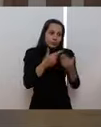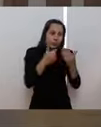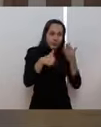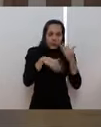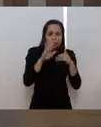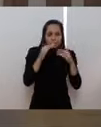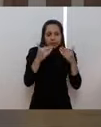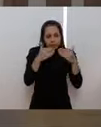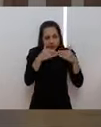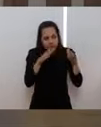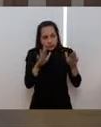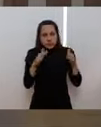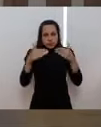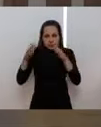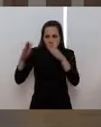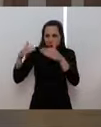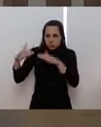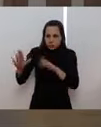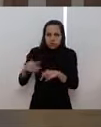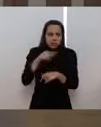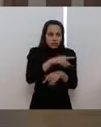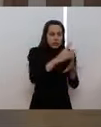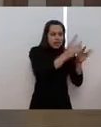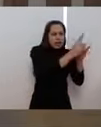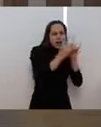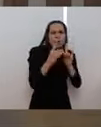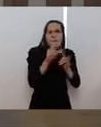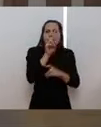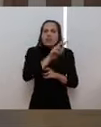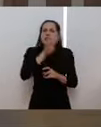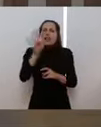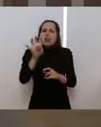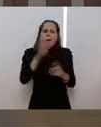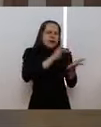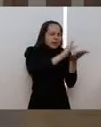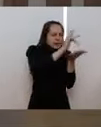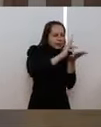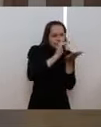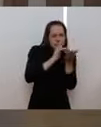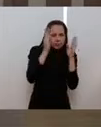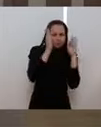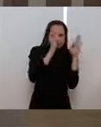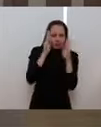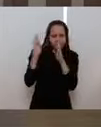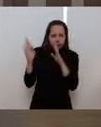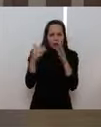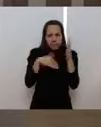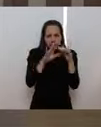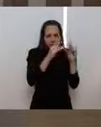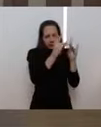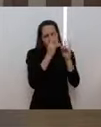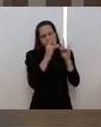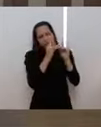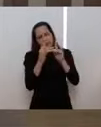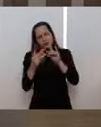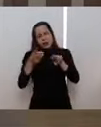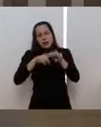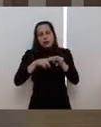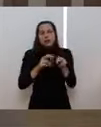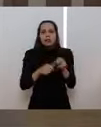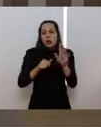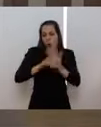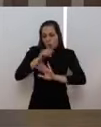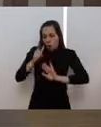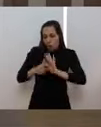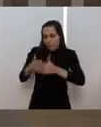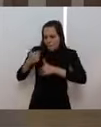29 camas de cuidados intensivos en su momento para poder hacerle frente a esta pandemia hicieron todos los procedimientos